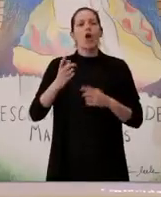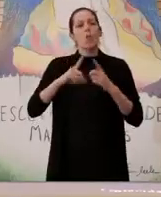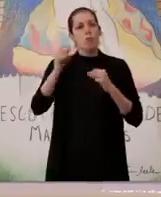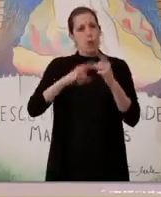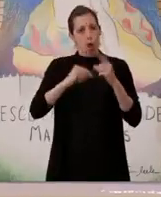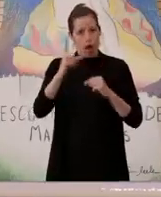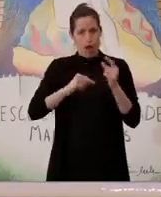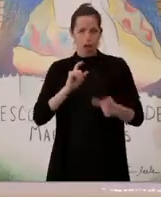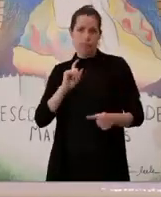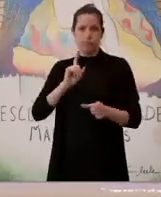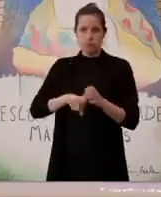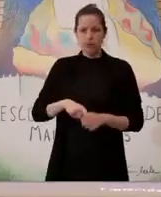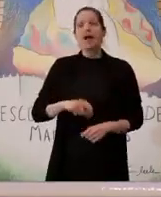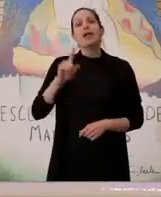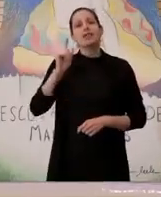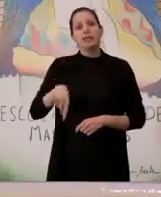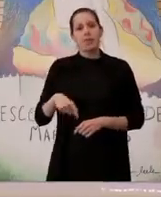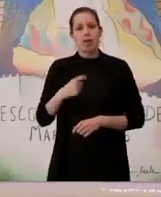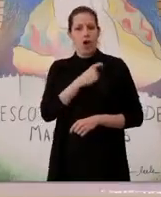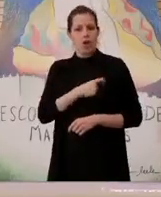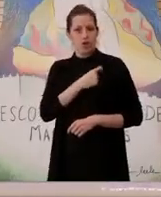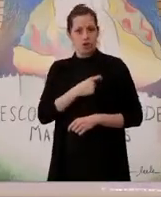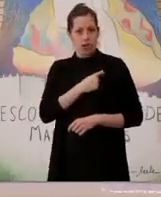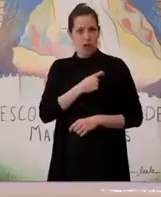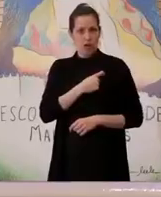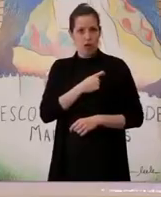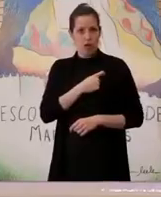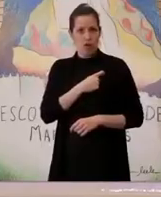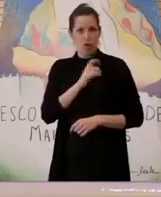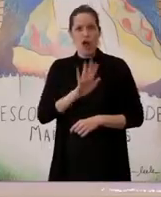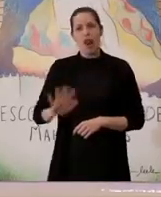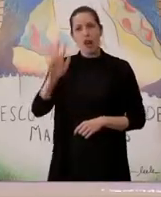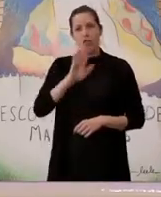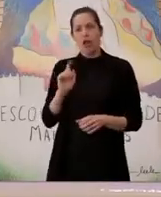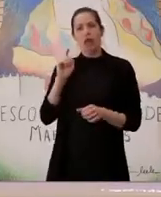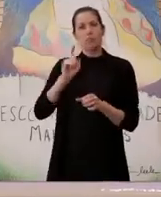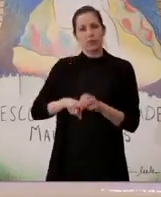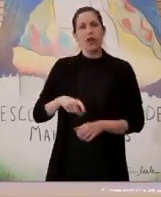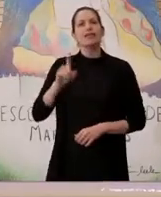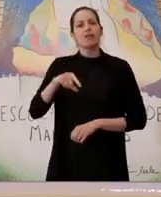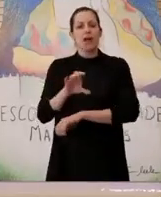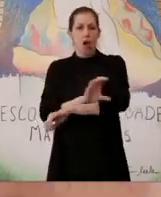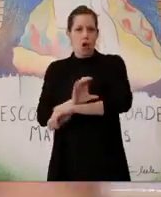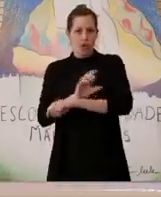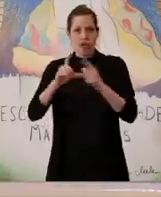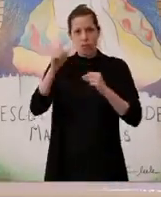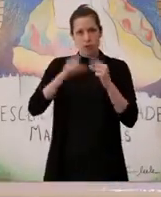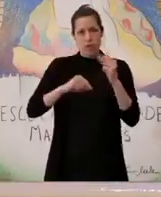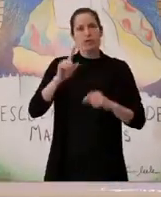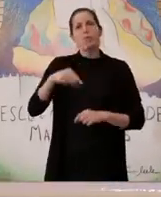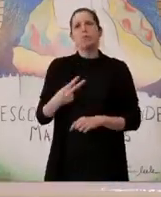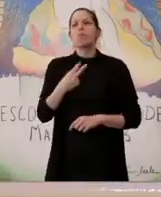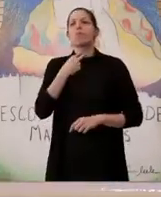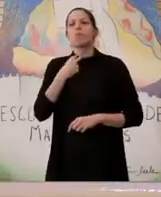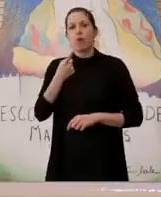formó parte de consellón nacional e desde 1991 he conseguido evoceira da corporación municipal